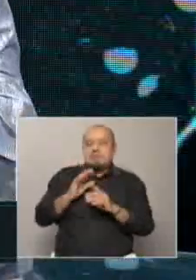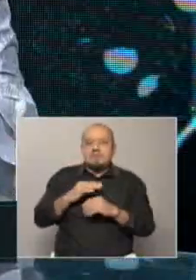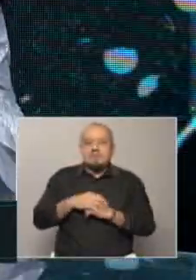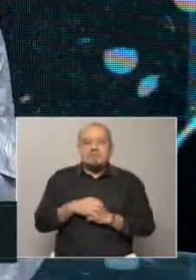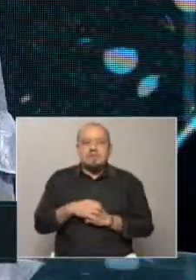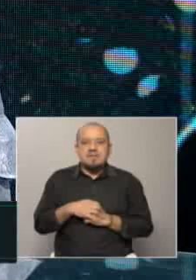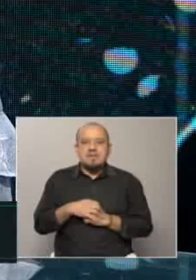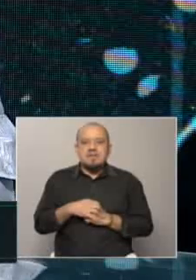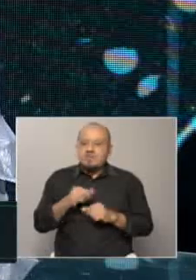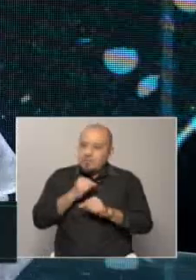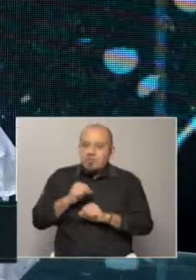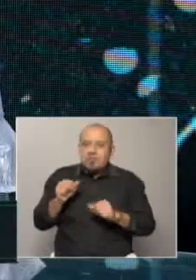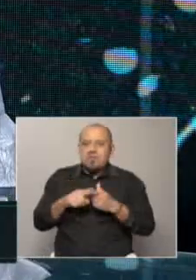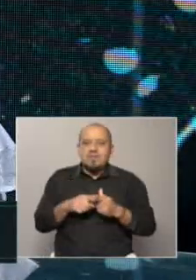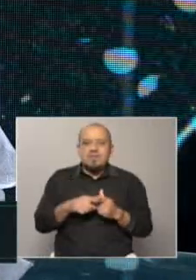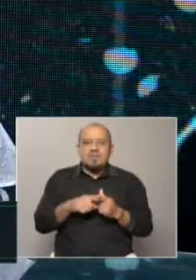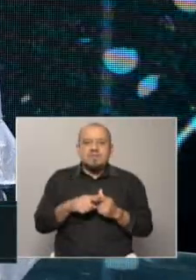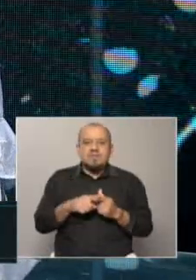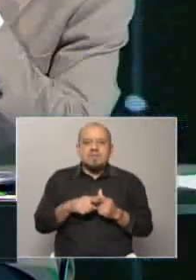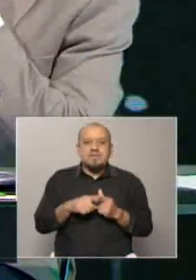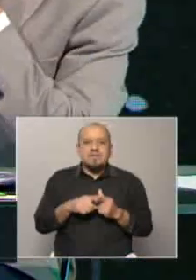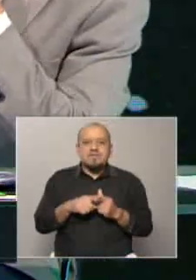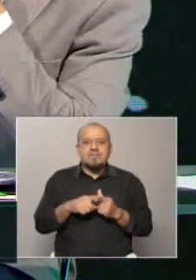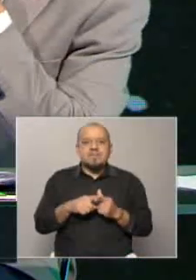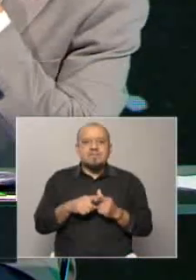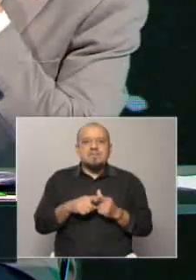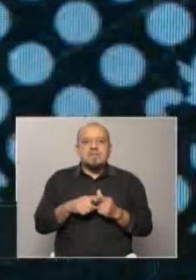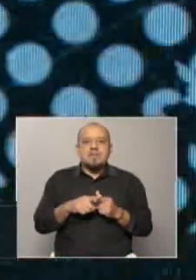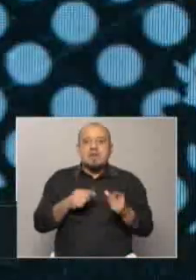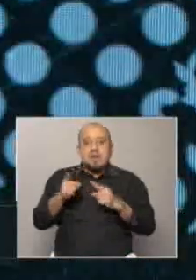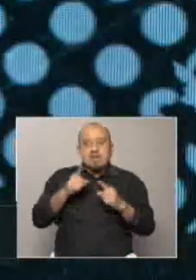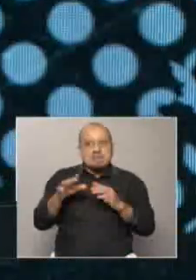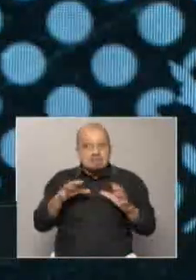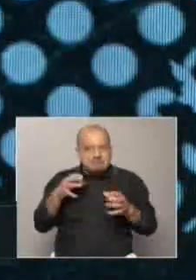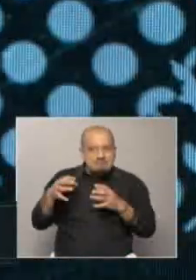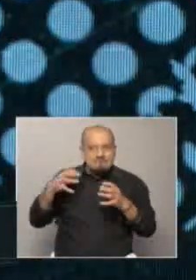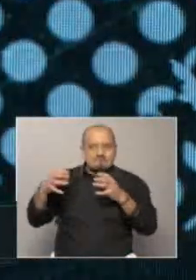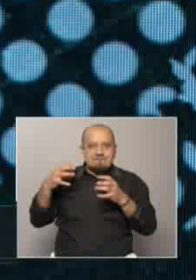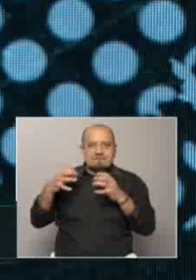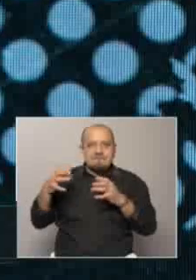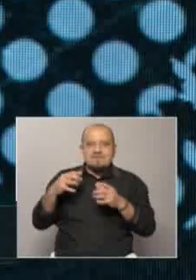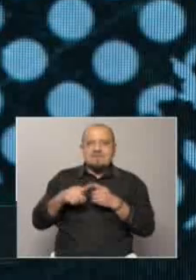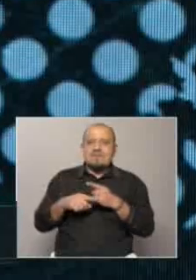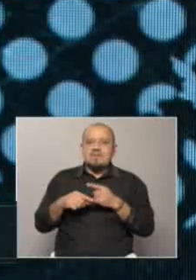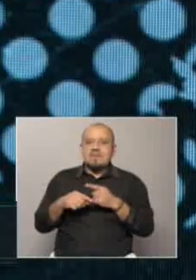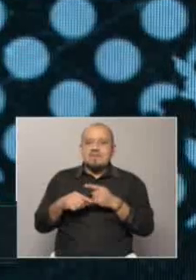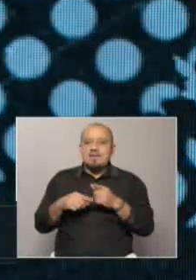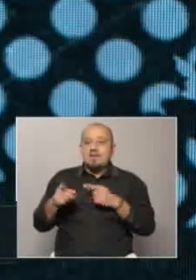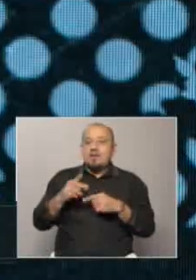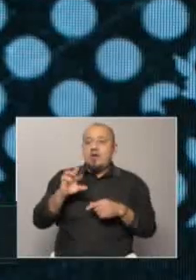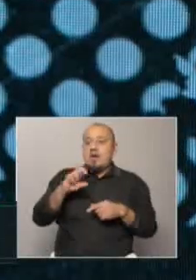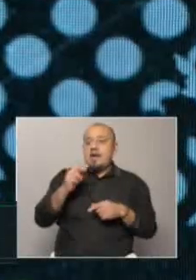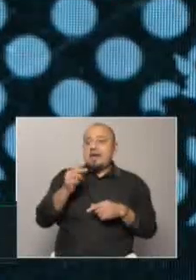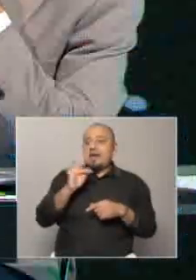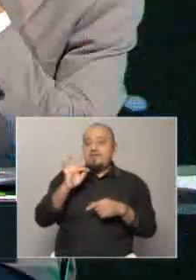Yo no podría, tipo. Es tremendo. En realidad ella estaba bastante picante, ¿no? Le estaba tirando un par de centros a Laura Raffo,